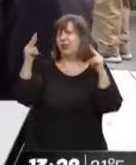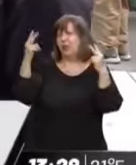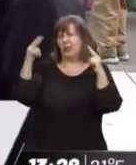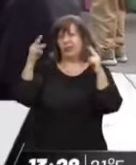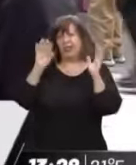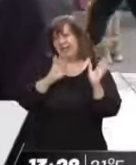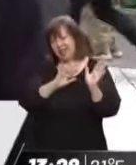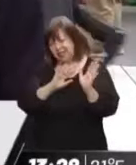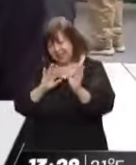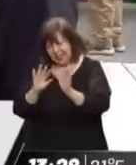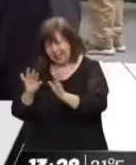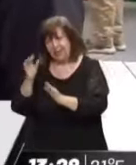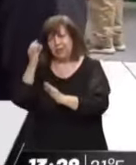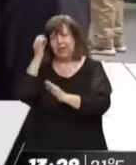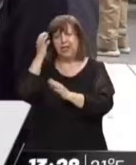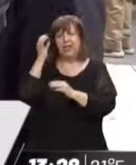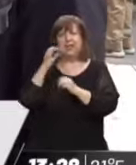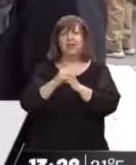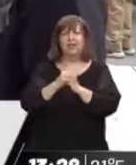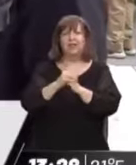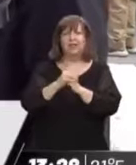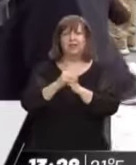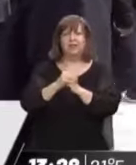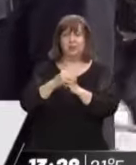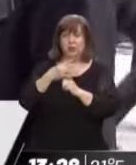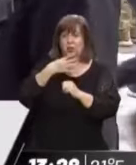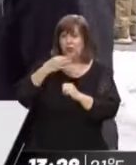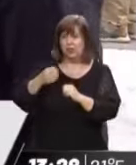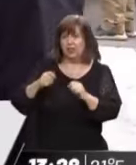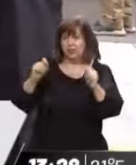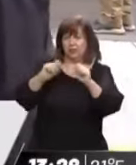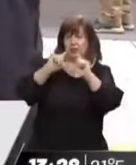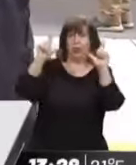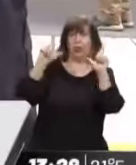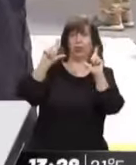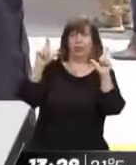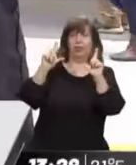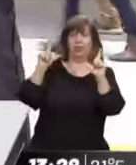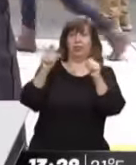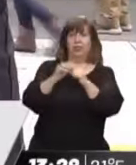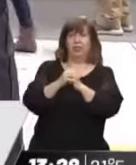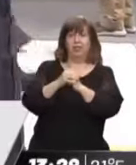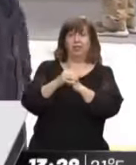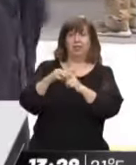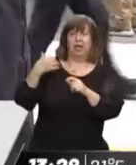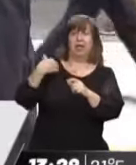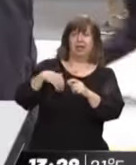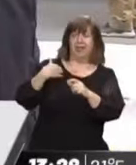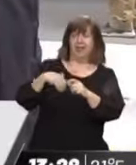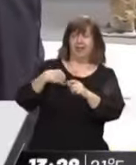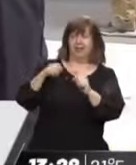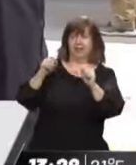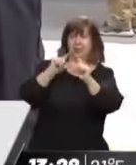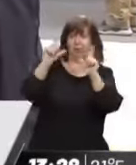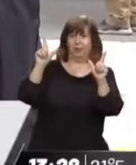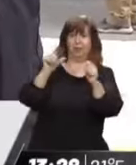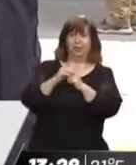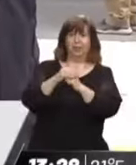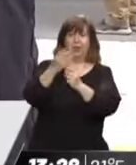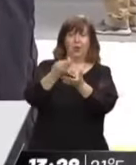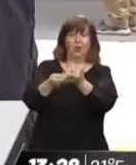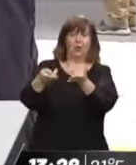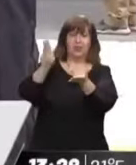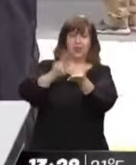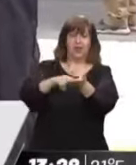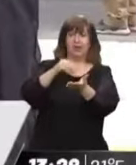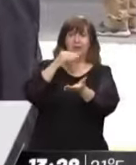Pero, están como turistas. Pero lo que sí les puedo decir que estoy sorprendida de los argentinos que hayan vuelto a